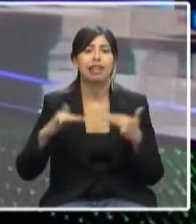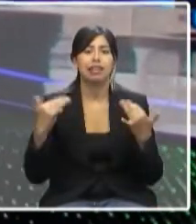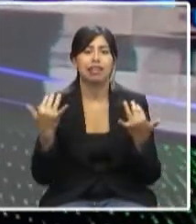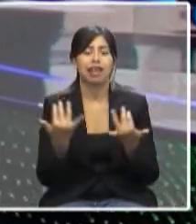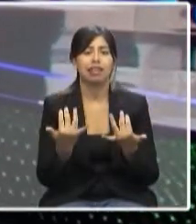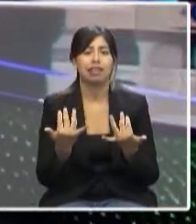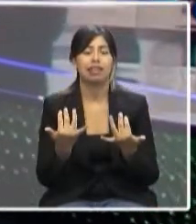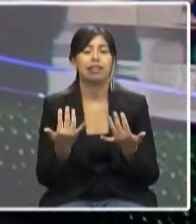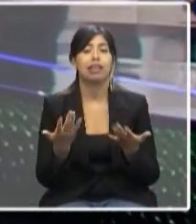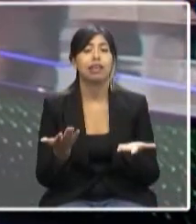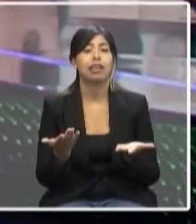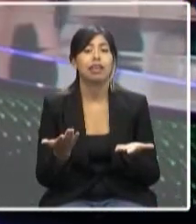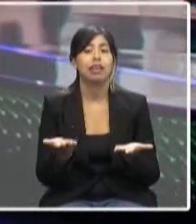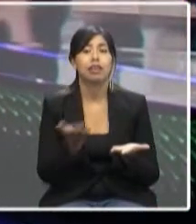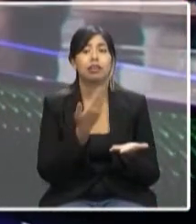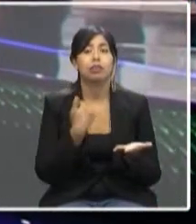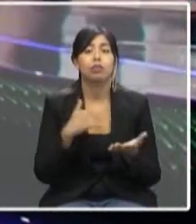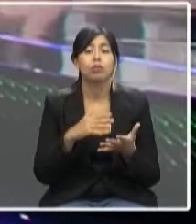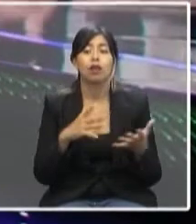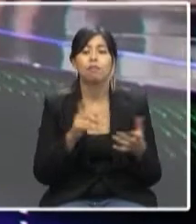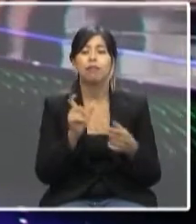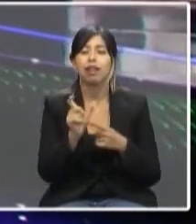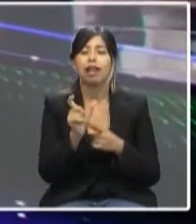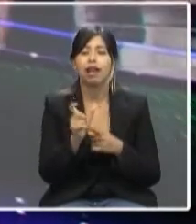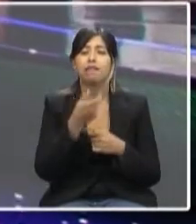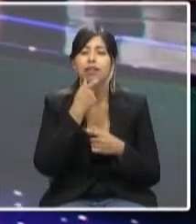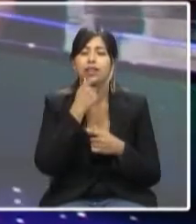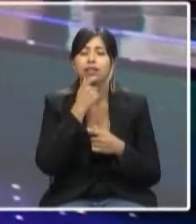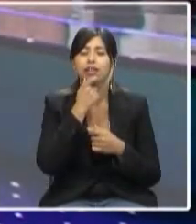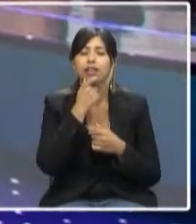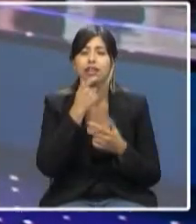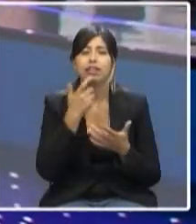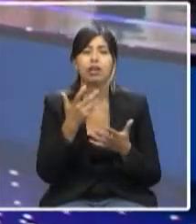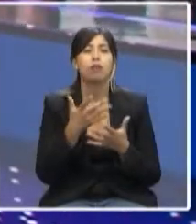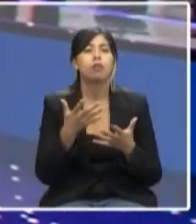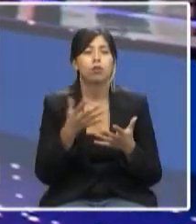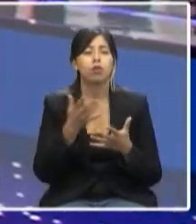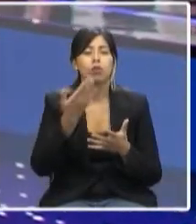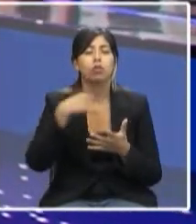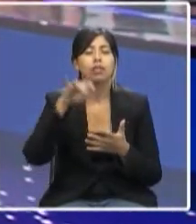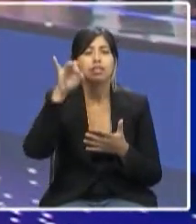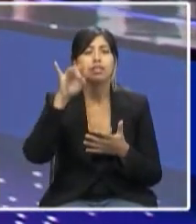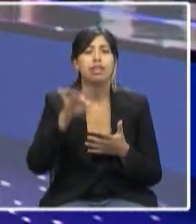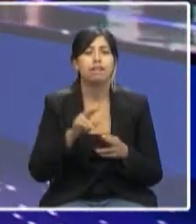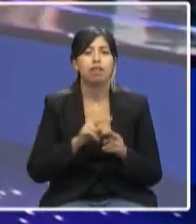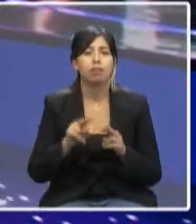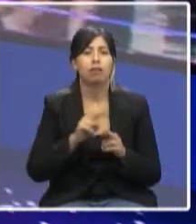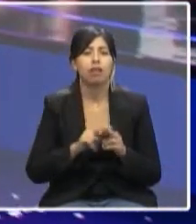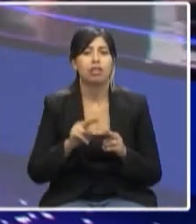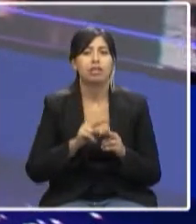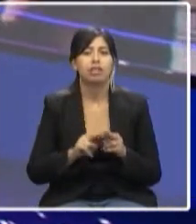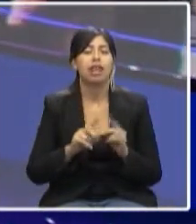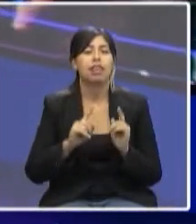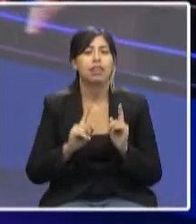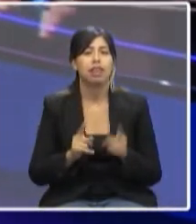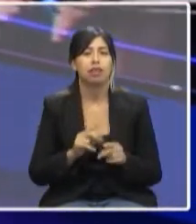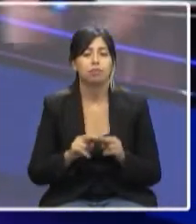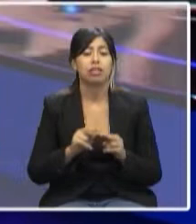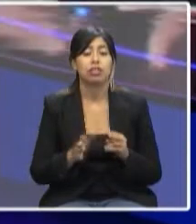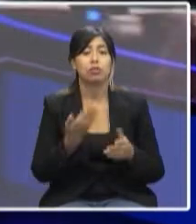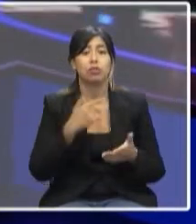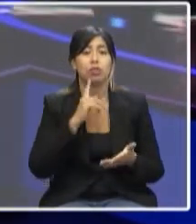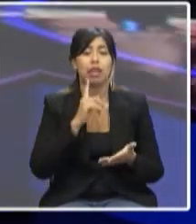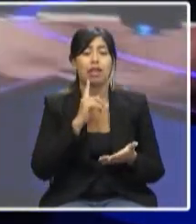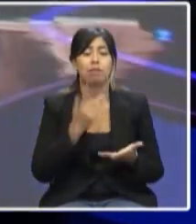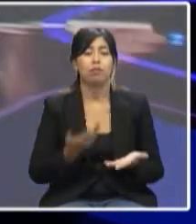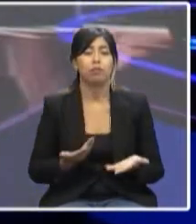tan, la palabra en inglés que me sale es resourceful, sabemos hacer lo que tenemos que hacer con lo que tenemos a mano.